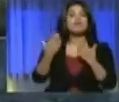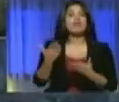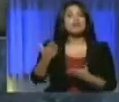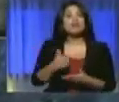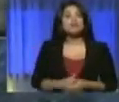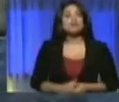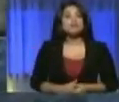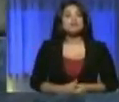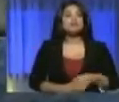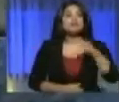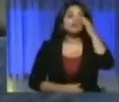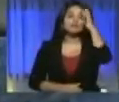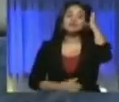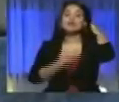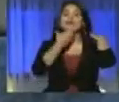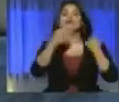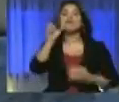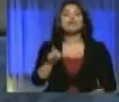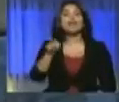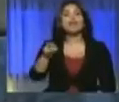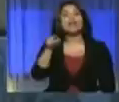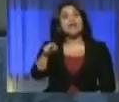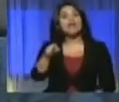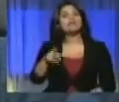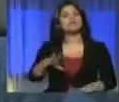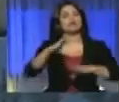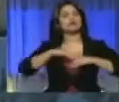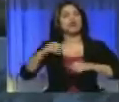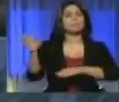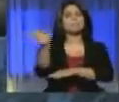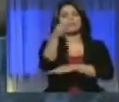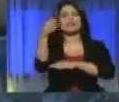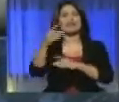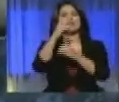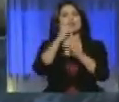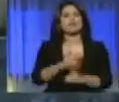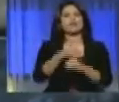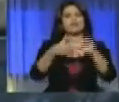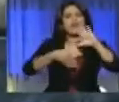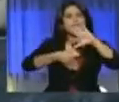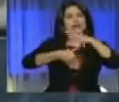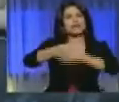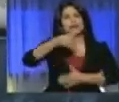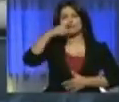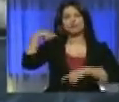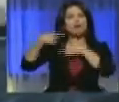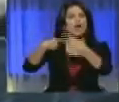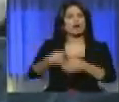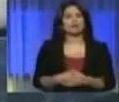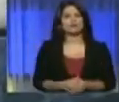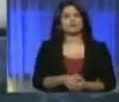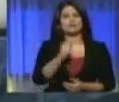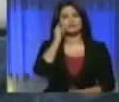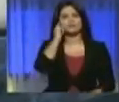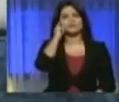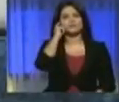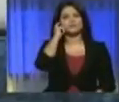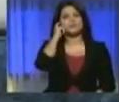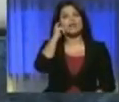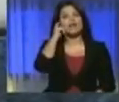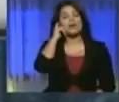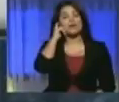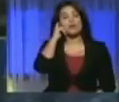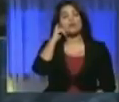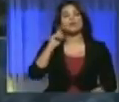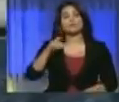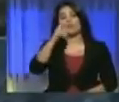el que llevó la bandera de la dignidad de América por tantos años, hasta que se encontró con el otro